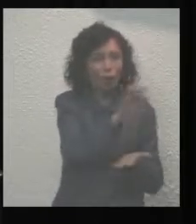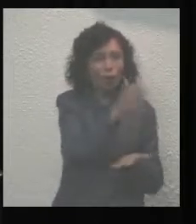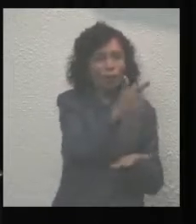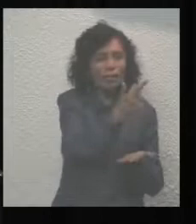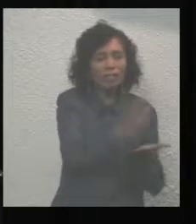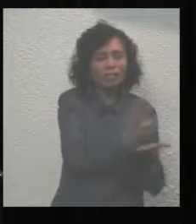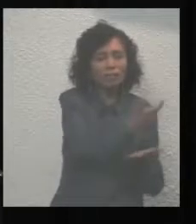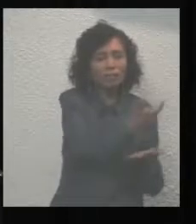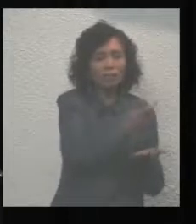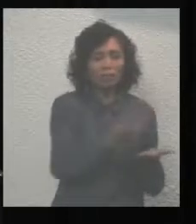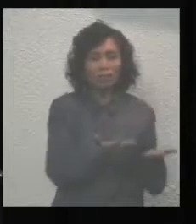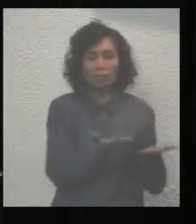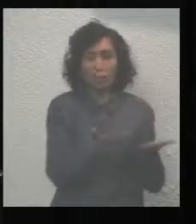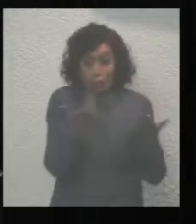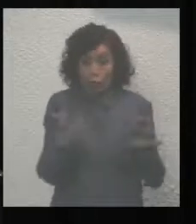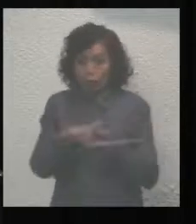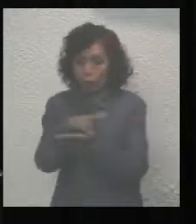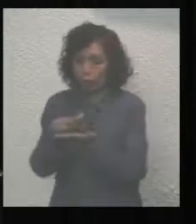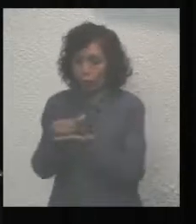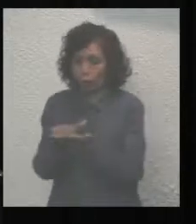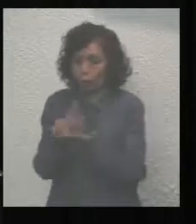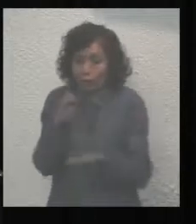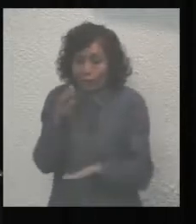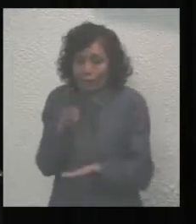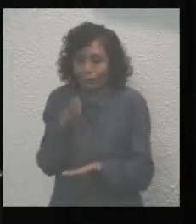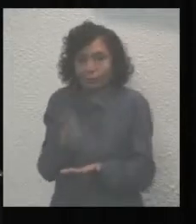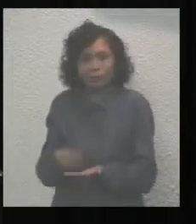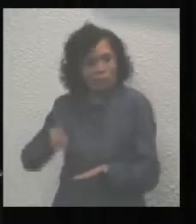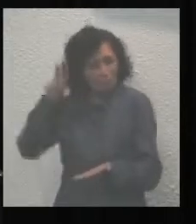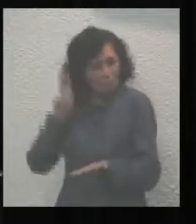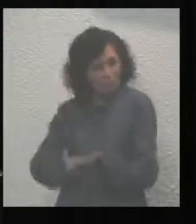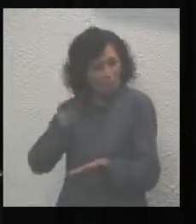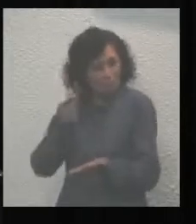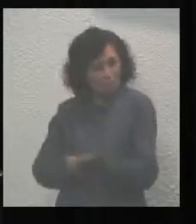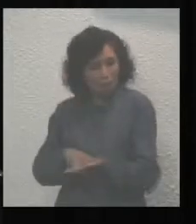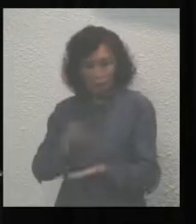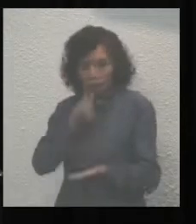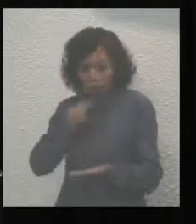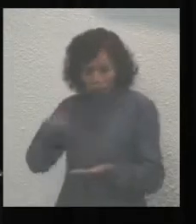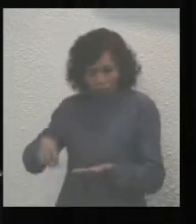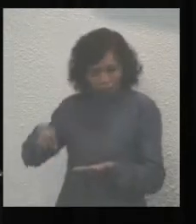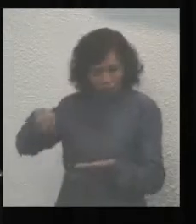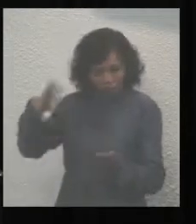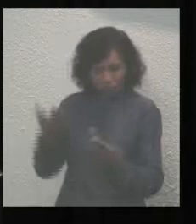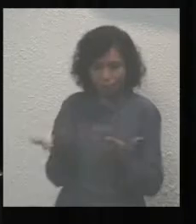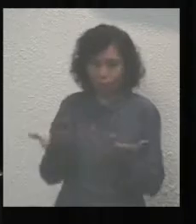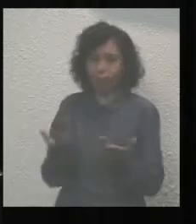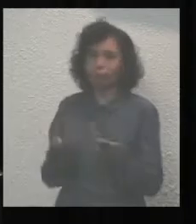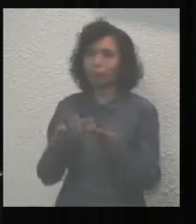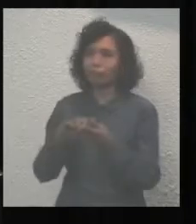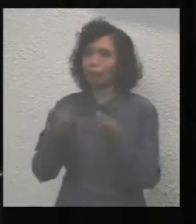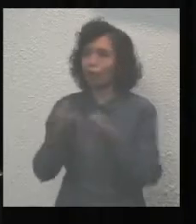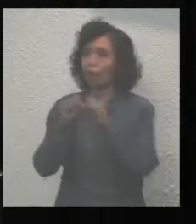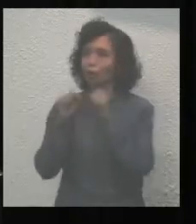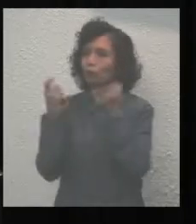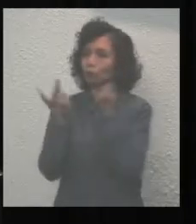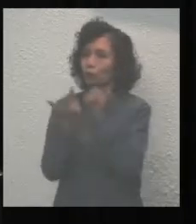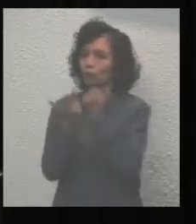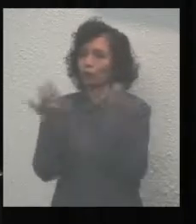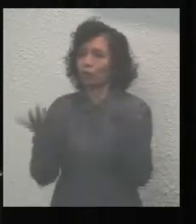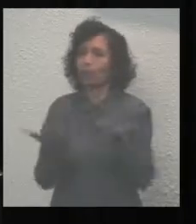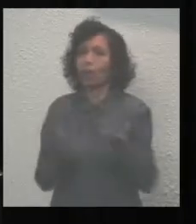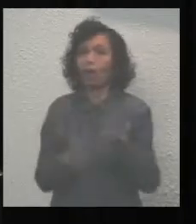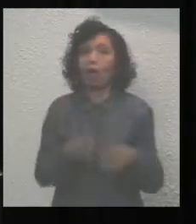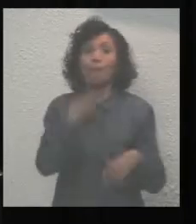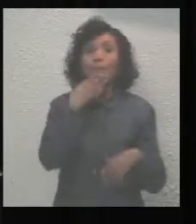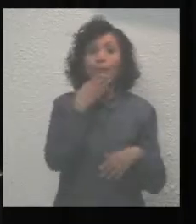promedio por hora, en un lugar donde valga la pena ver crecer en lo humano y en lo material a nuestra sociedad. Por el